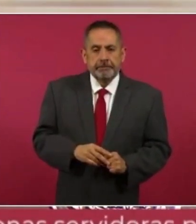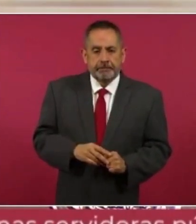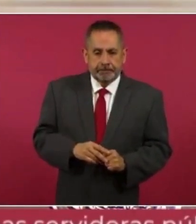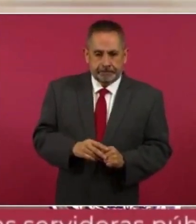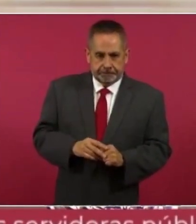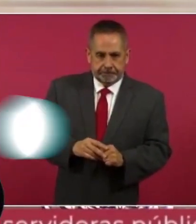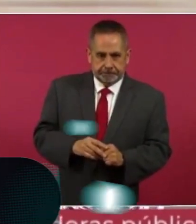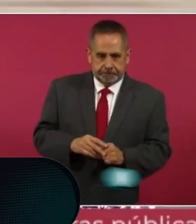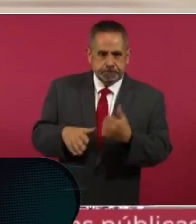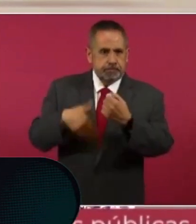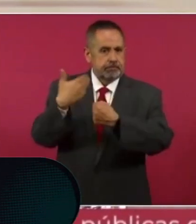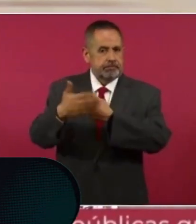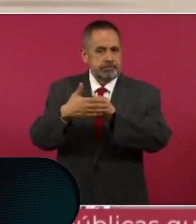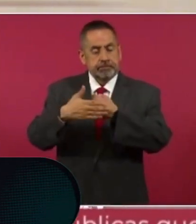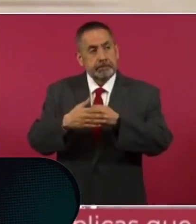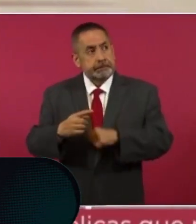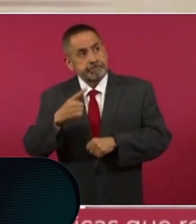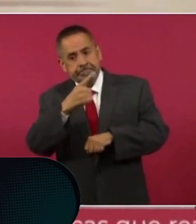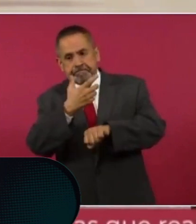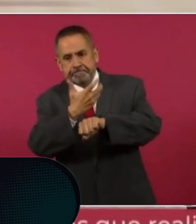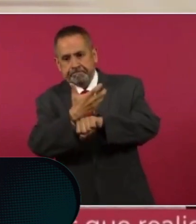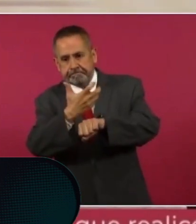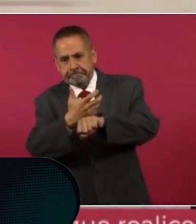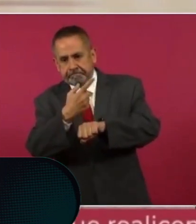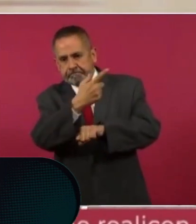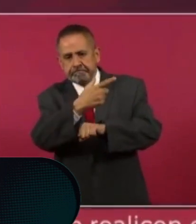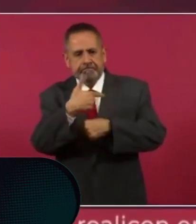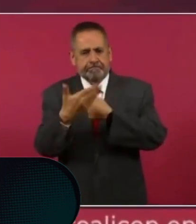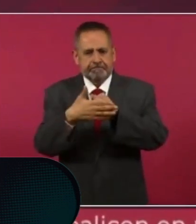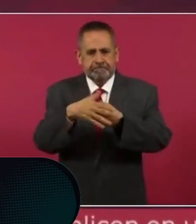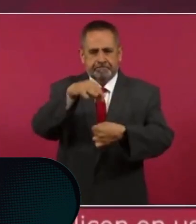celebrarse elecciones en Estados Unidos